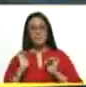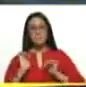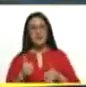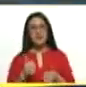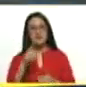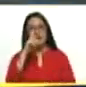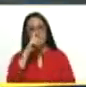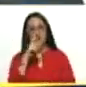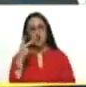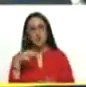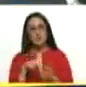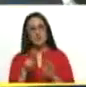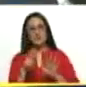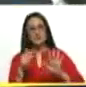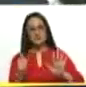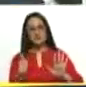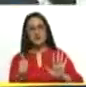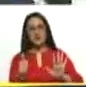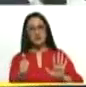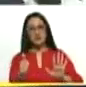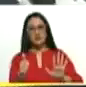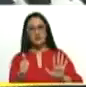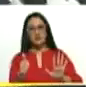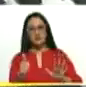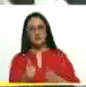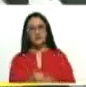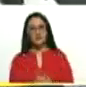año 2016 con la